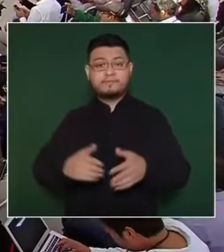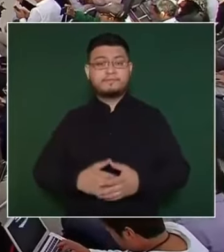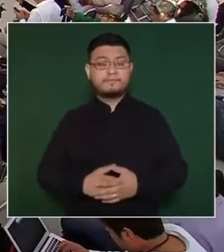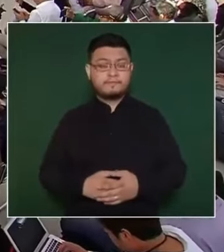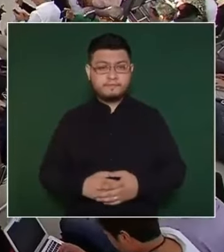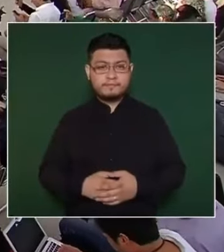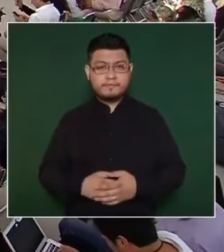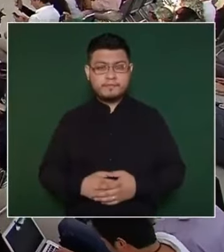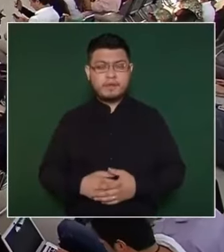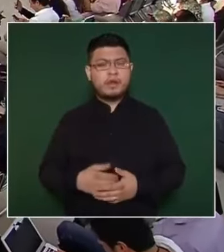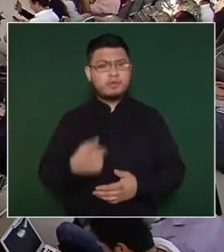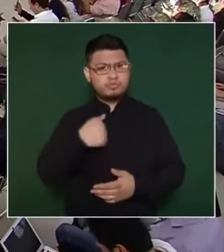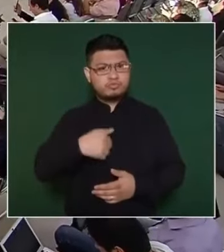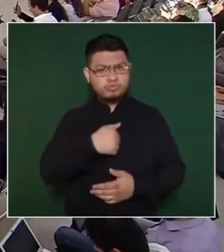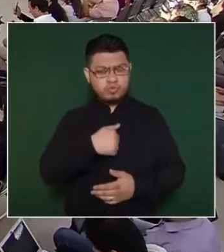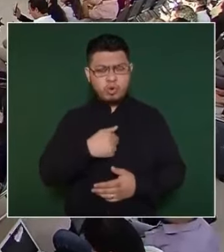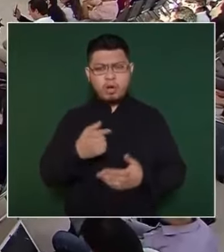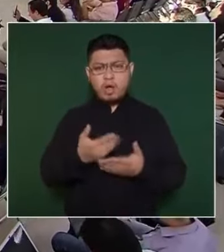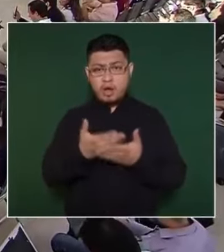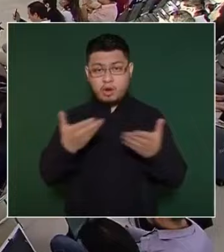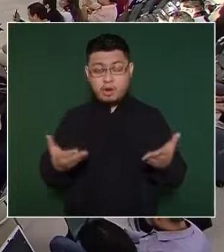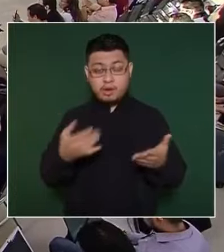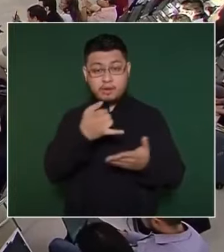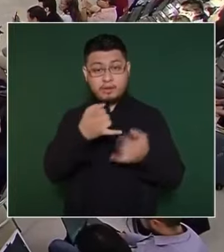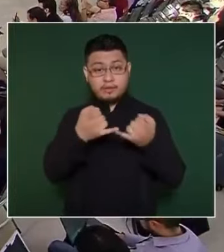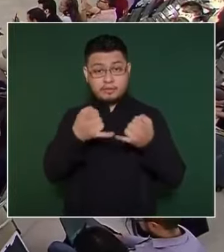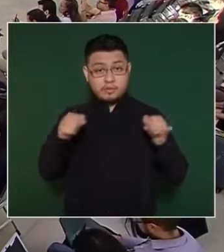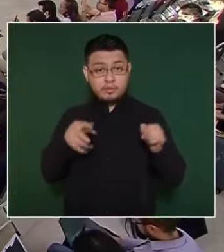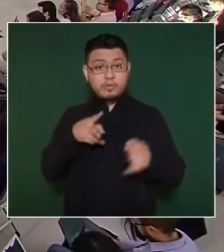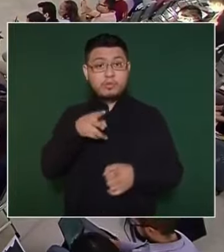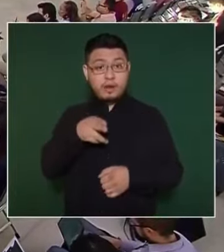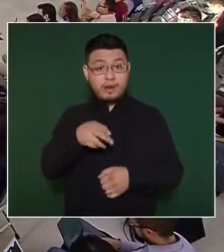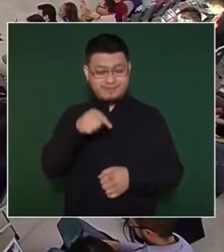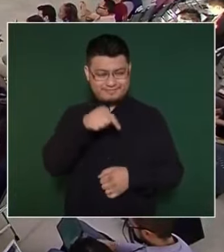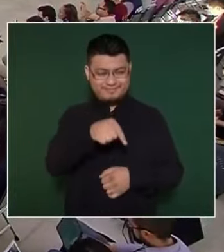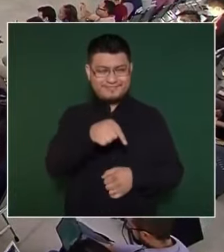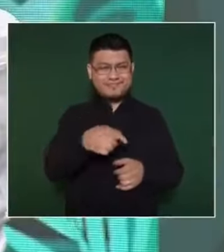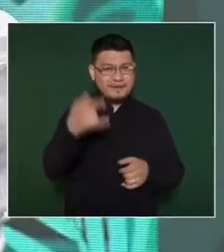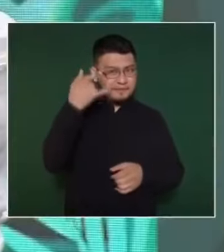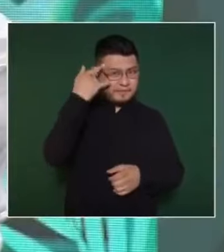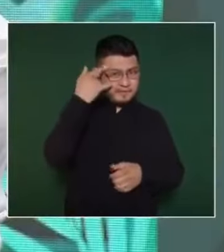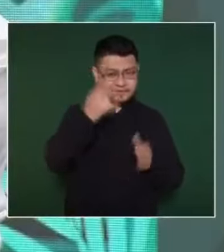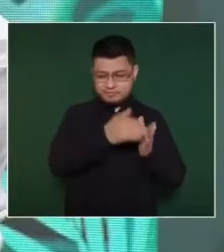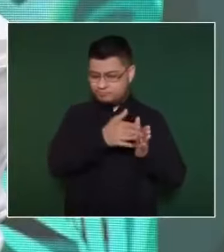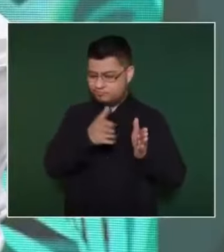Vamos ahora a inaugurar este tramo, Campeche-Cancún,